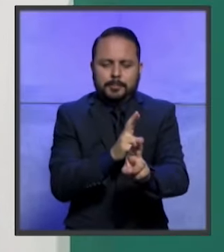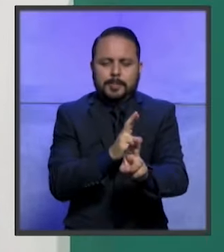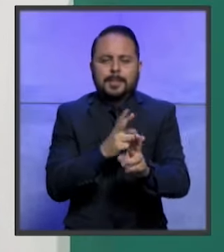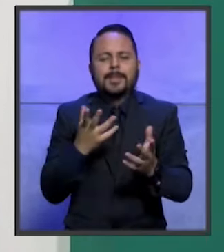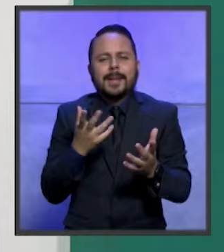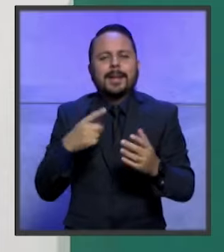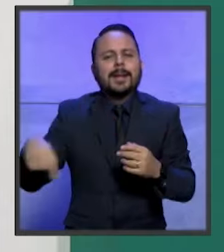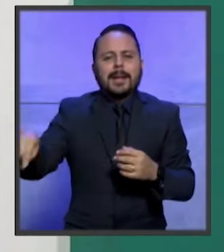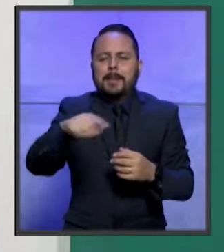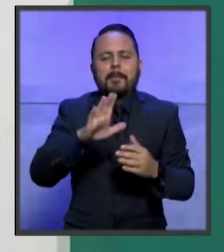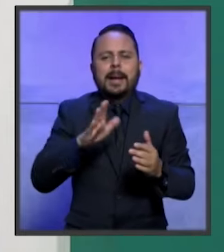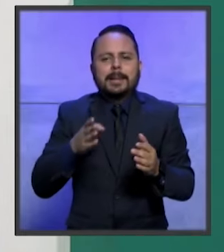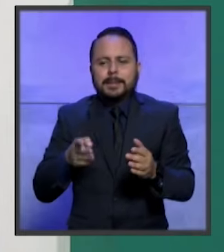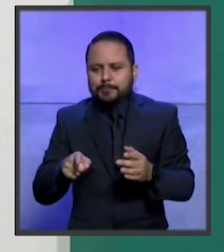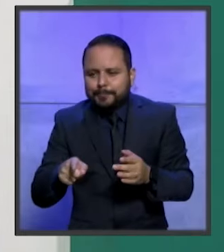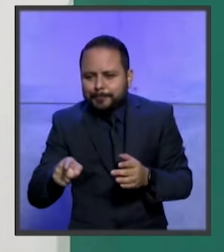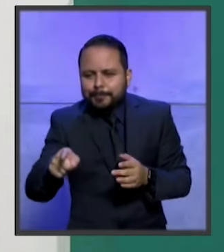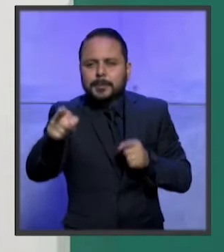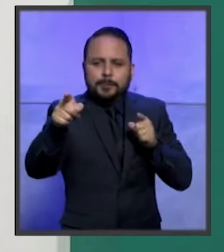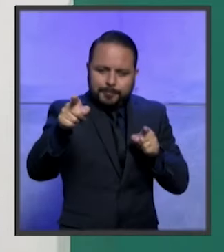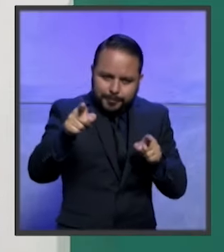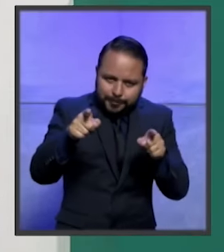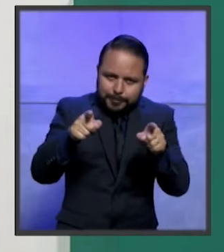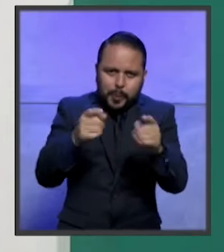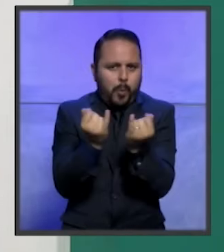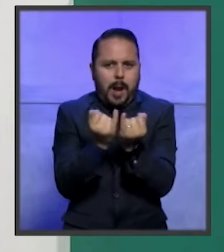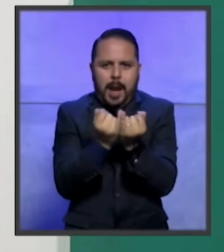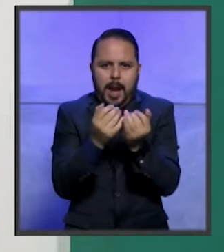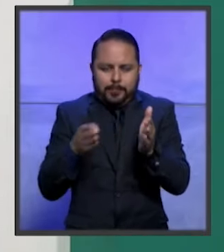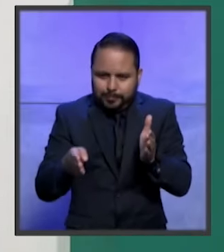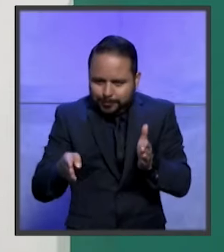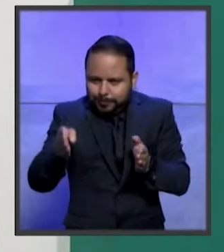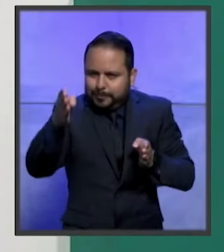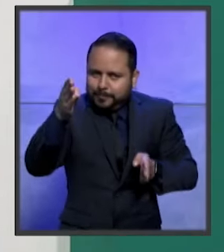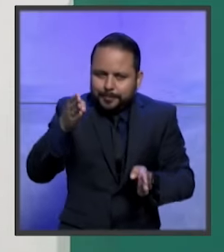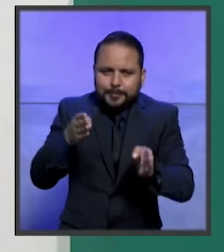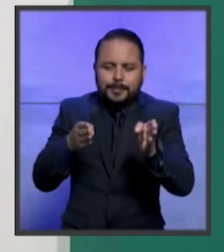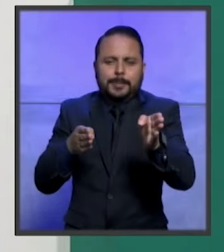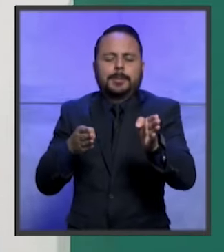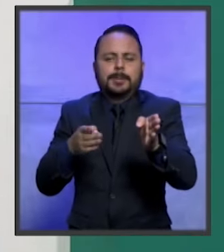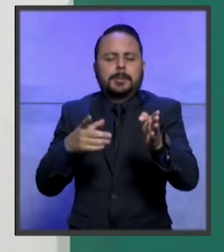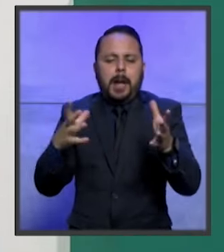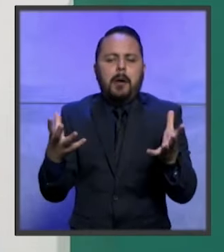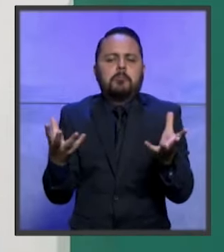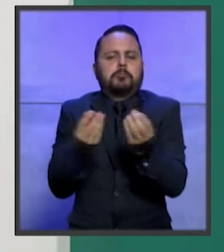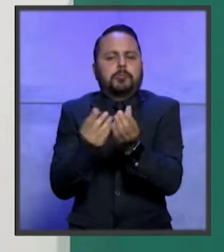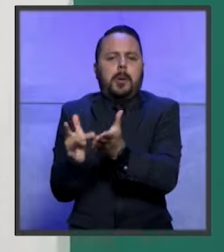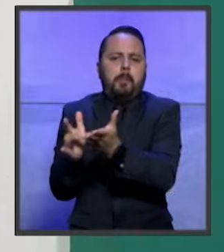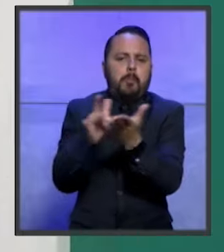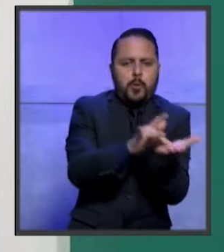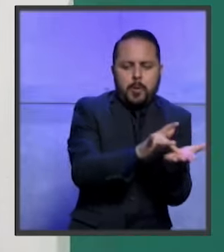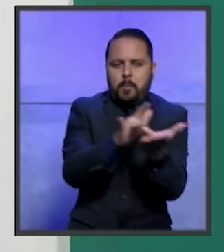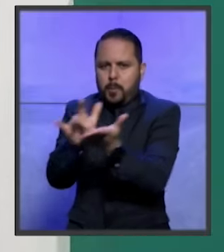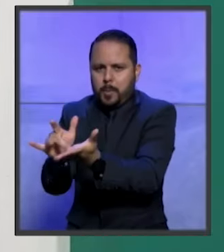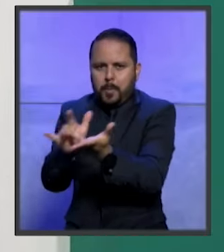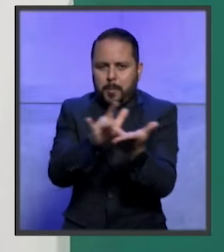es una cuestión que camina paralela efectivamente Y y van se va coadyuvando